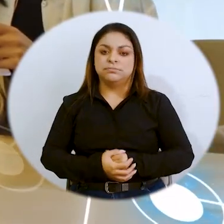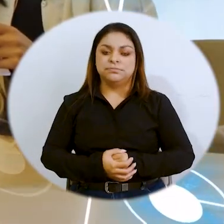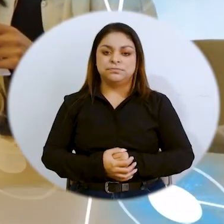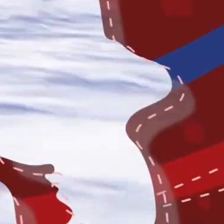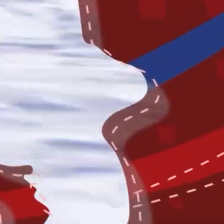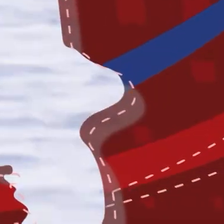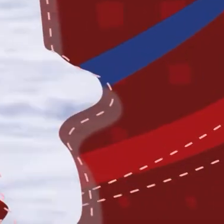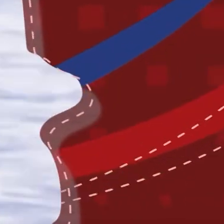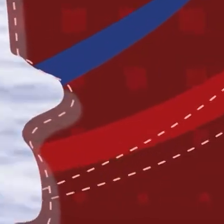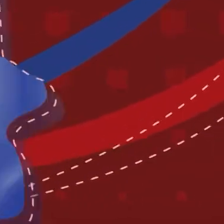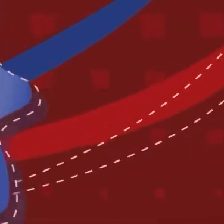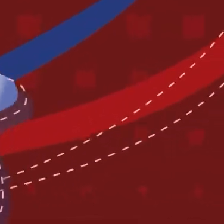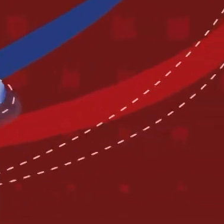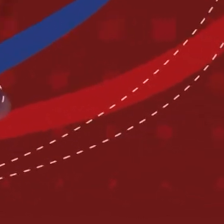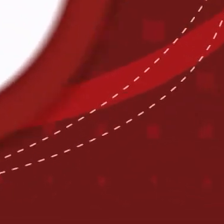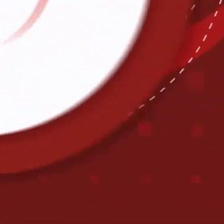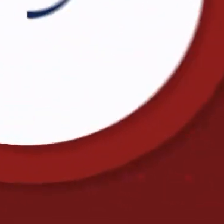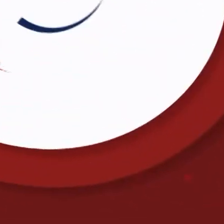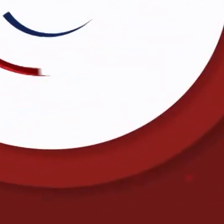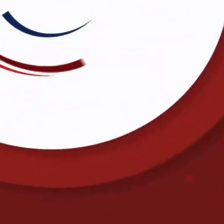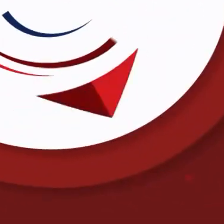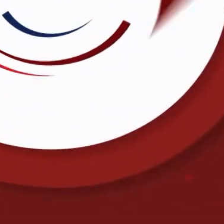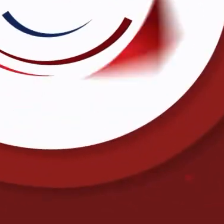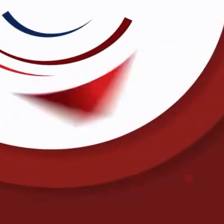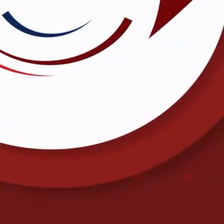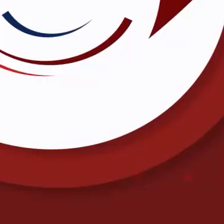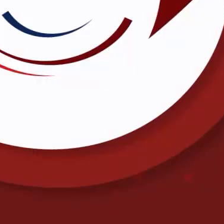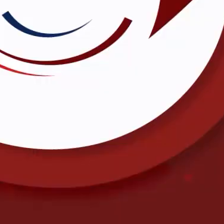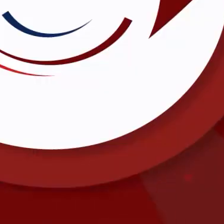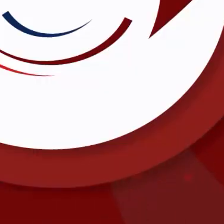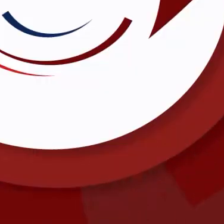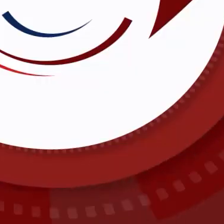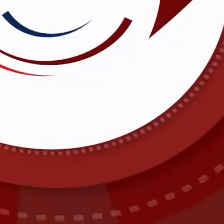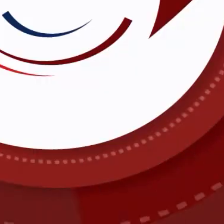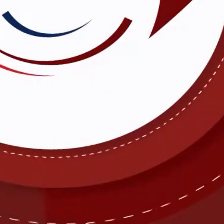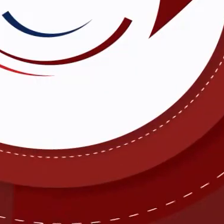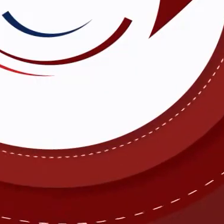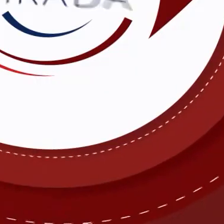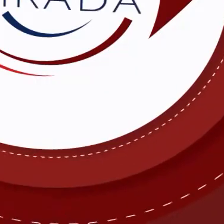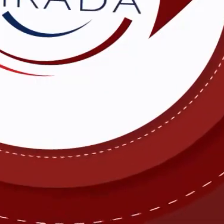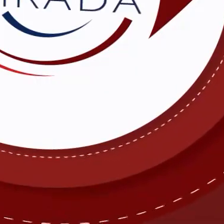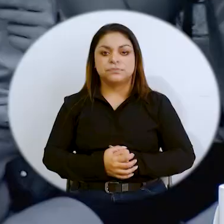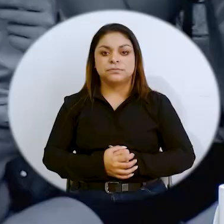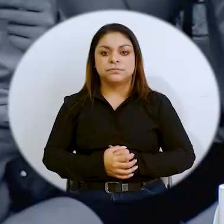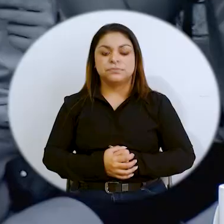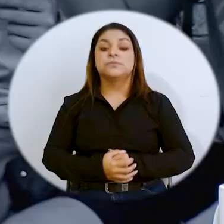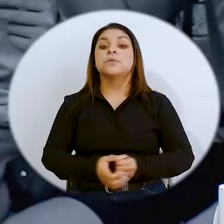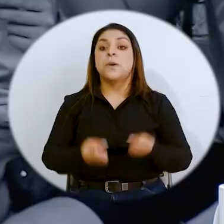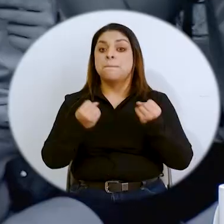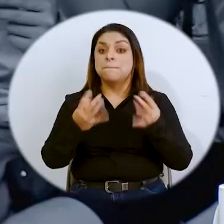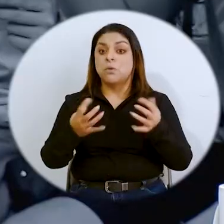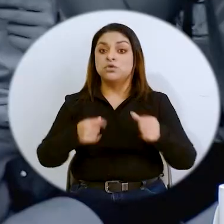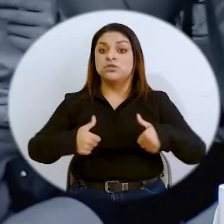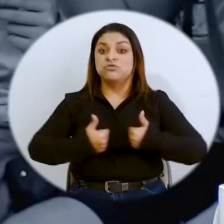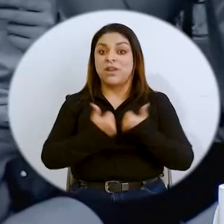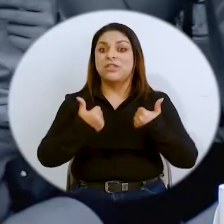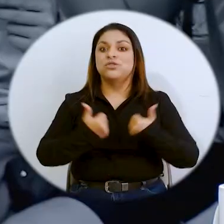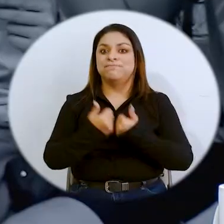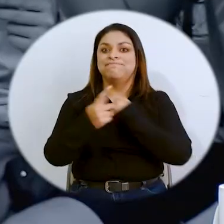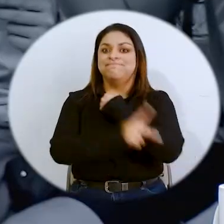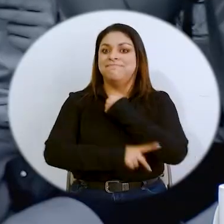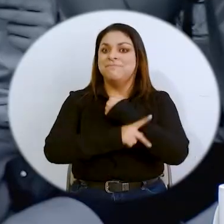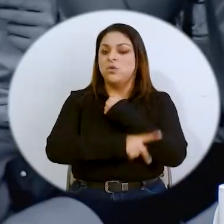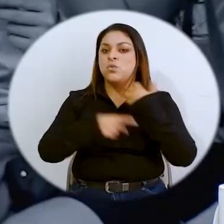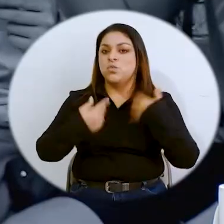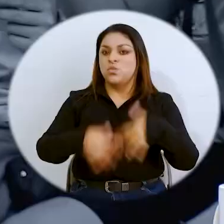informalidad. Múltiples son los retos que enfrenta el